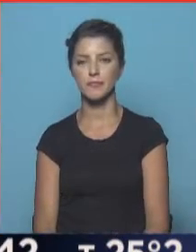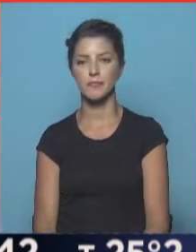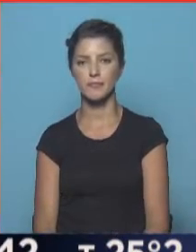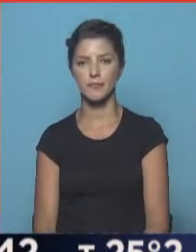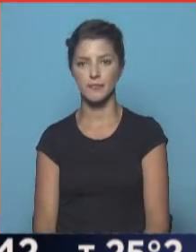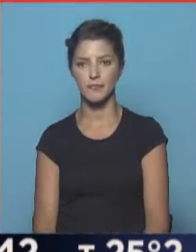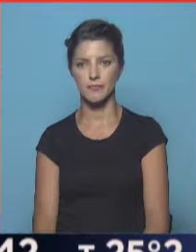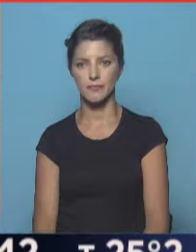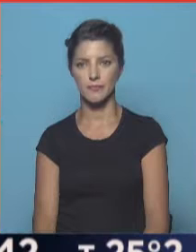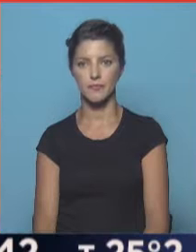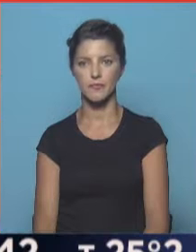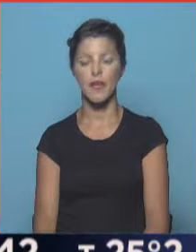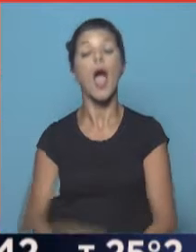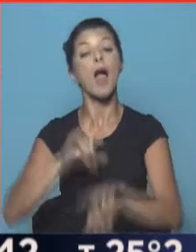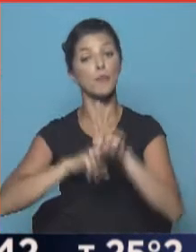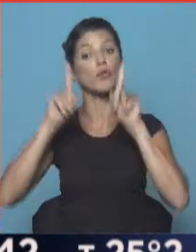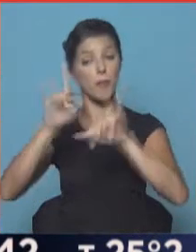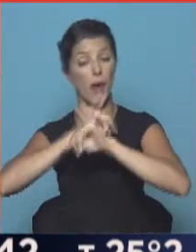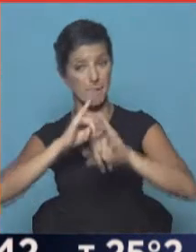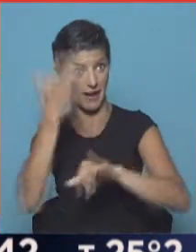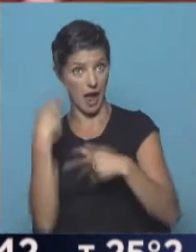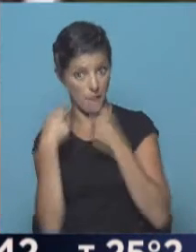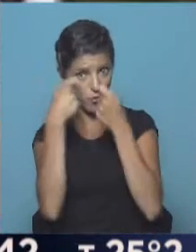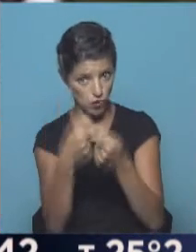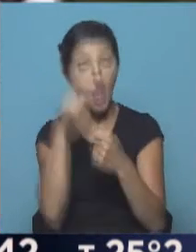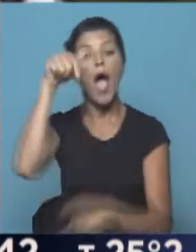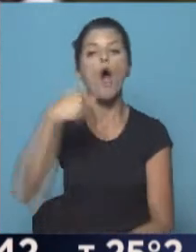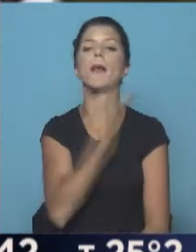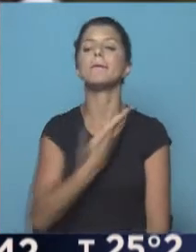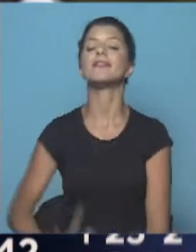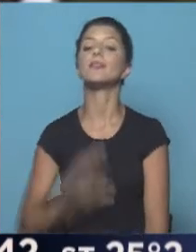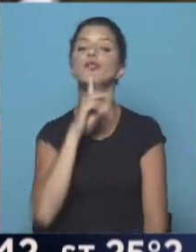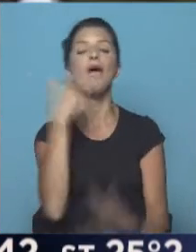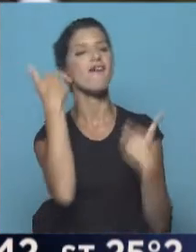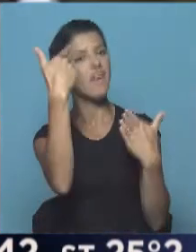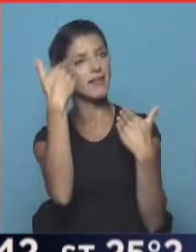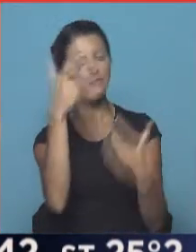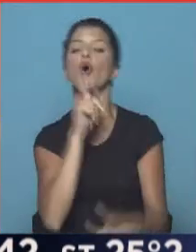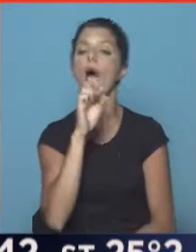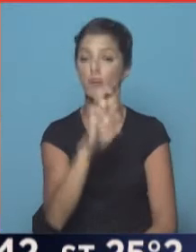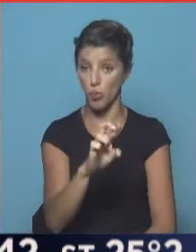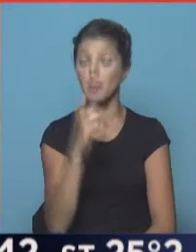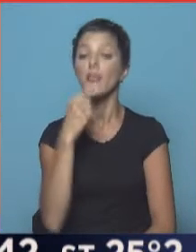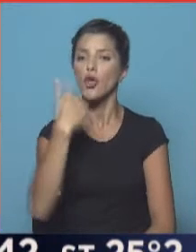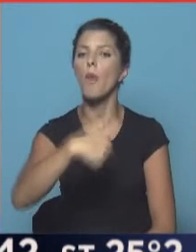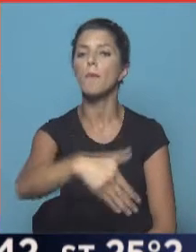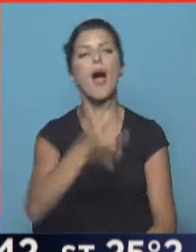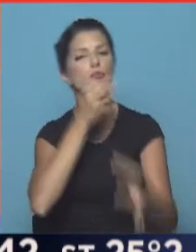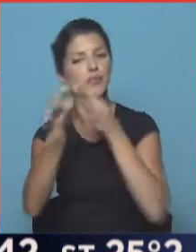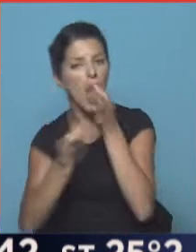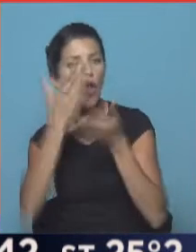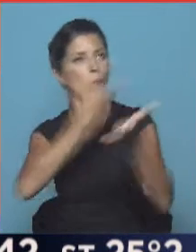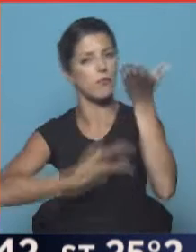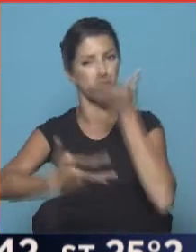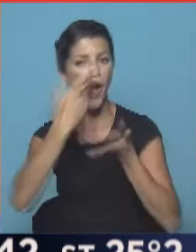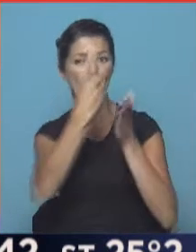Alabado por el magnate durante la campaña, Vladimir Putin felicitó al mandatario electo manifestando su voluntad de entablar un diálogo de cooperación